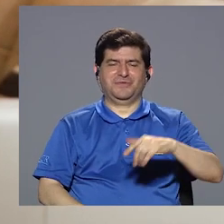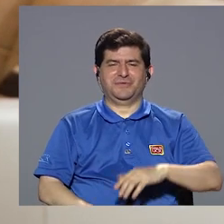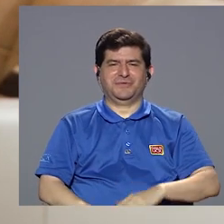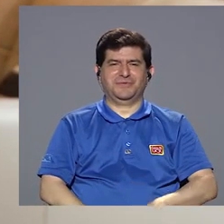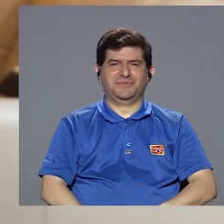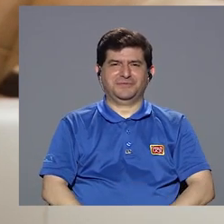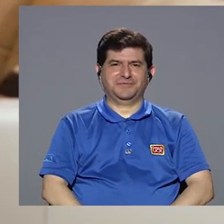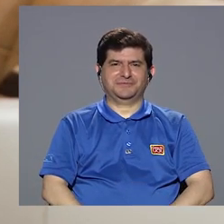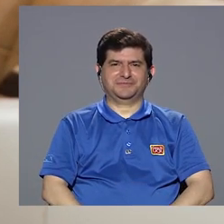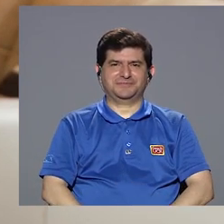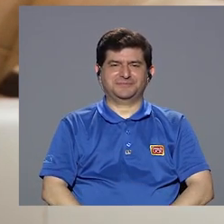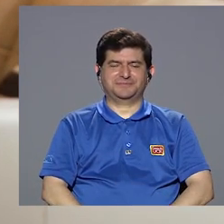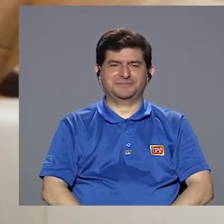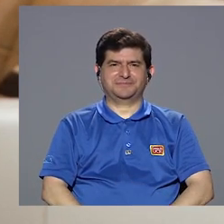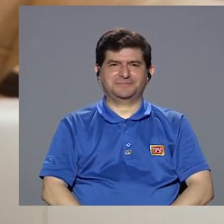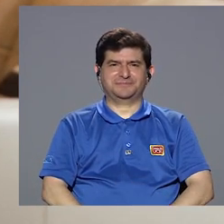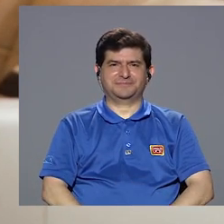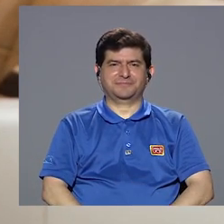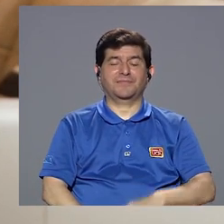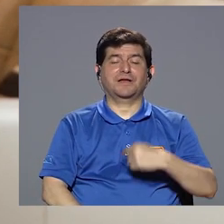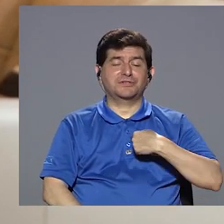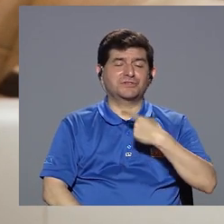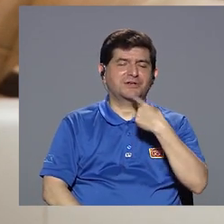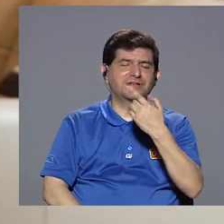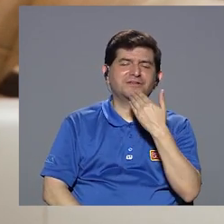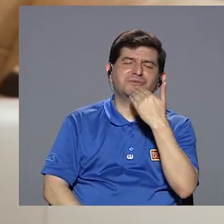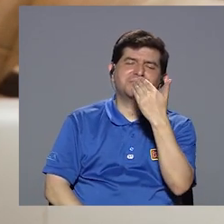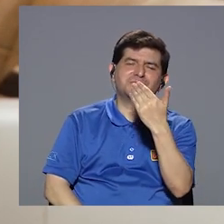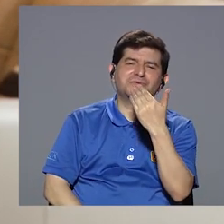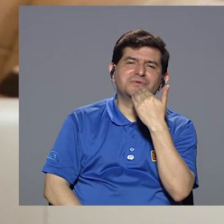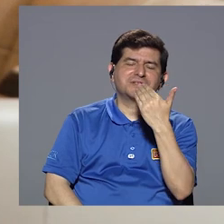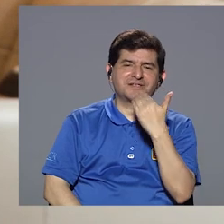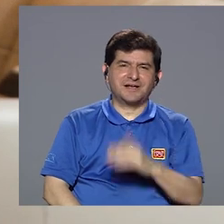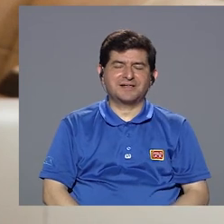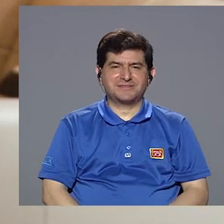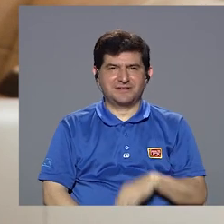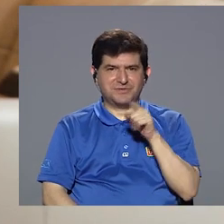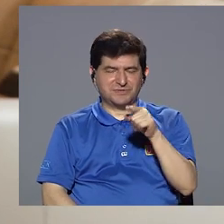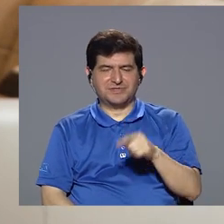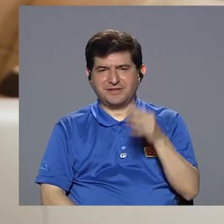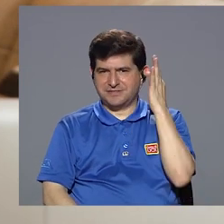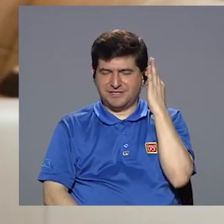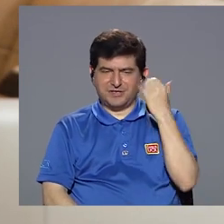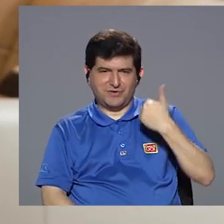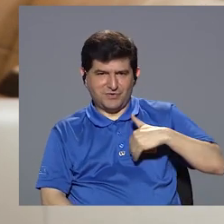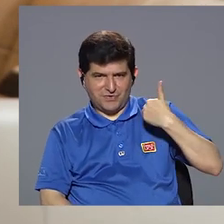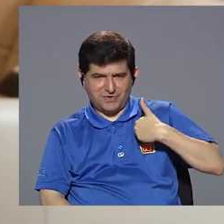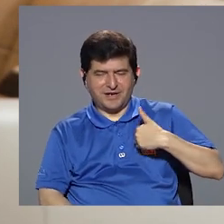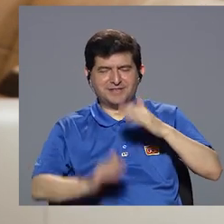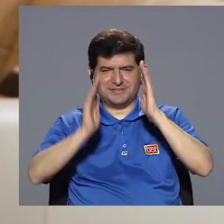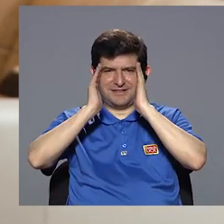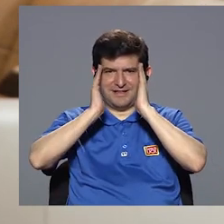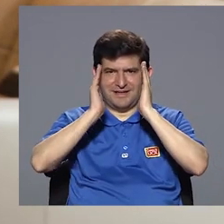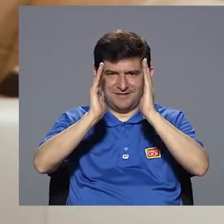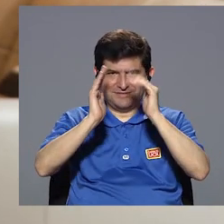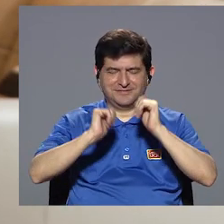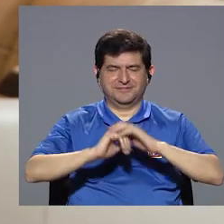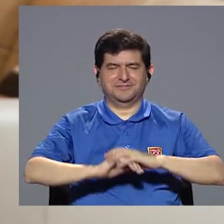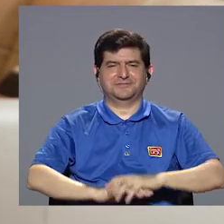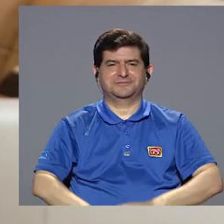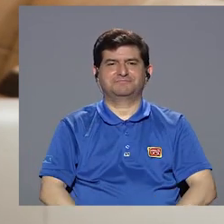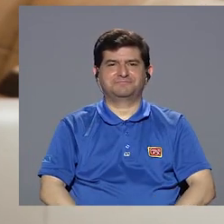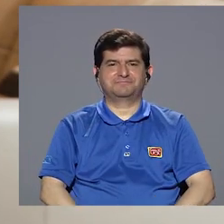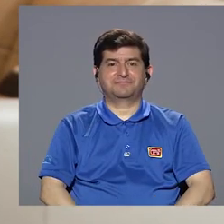en esta ocasión yo le agradezco a ustedes señoras y señores muchos hubo su atención